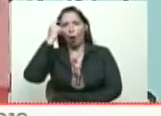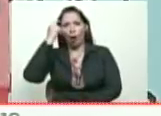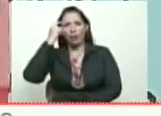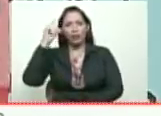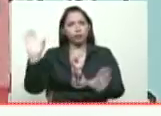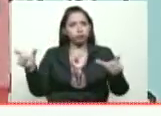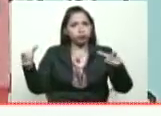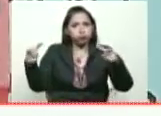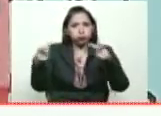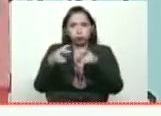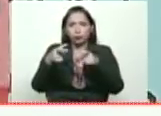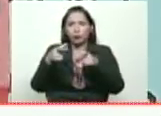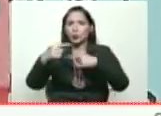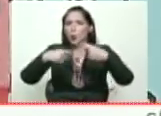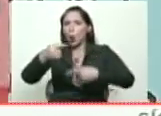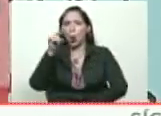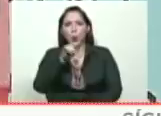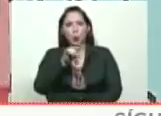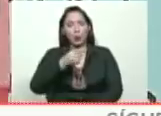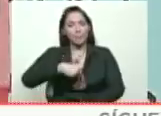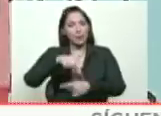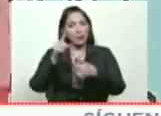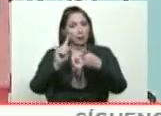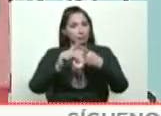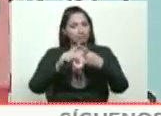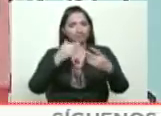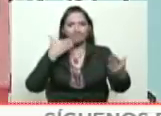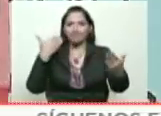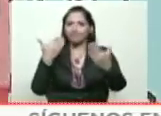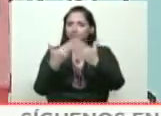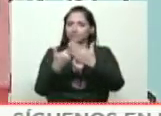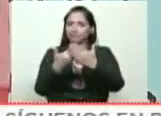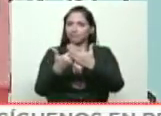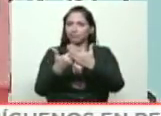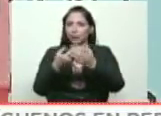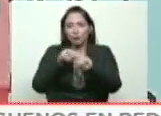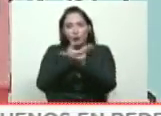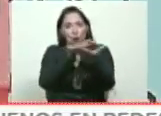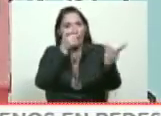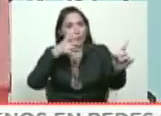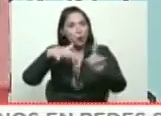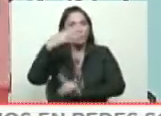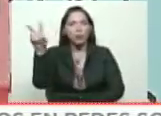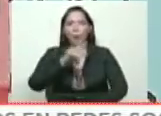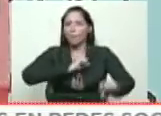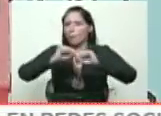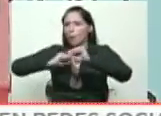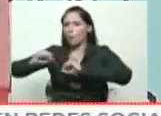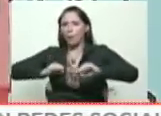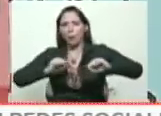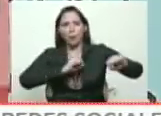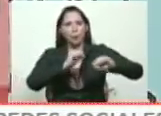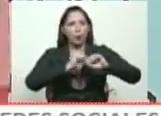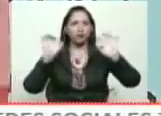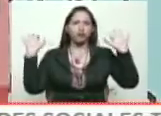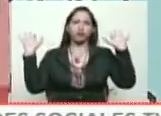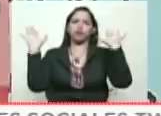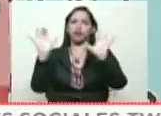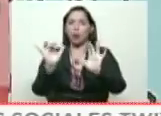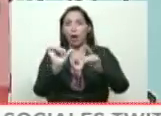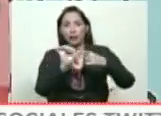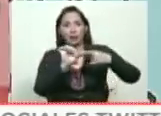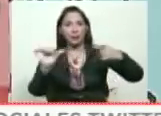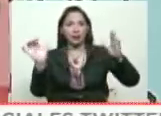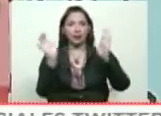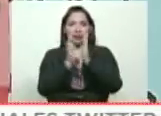reunión ordinaria como todos los lunes. Primero que nada, agradecer a todo el pueblo venezolano que se movilizó en masas durante esta Semana